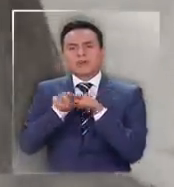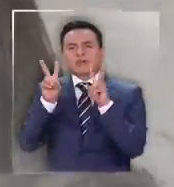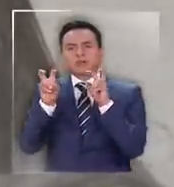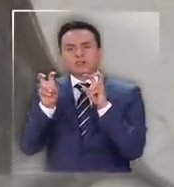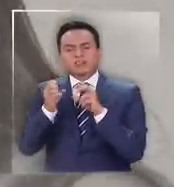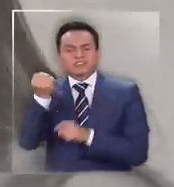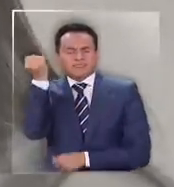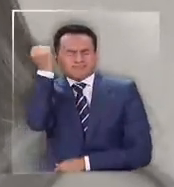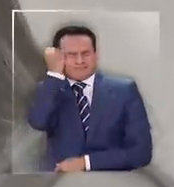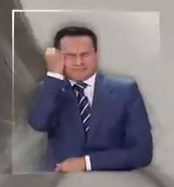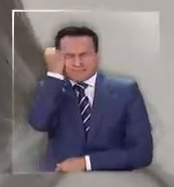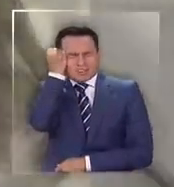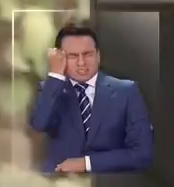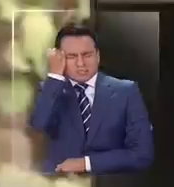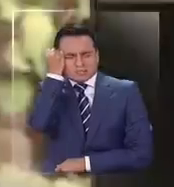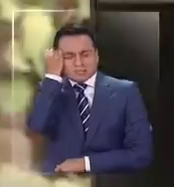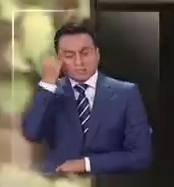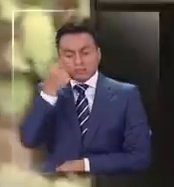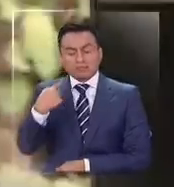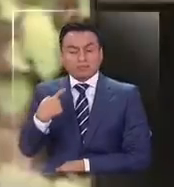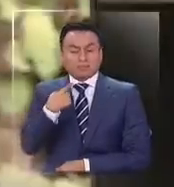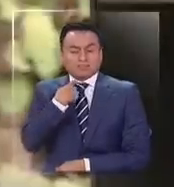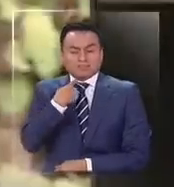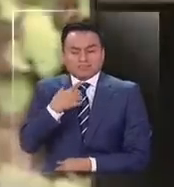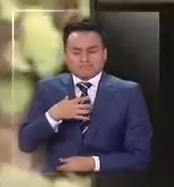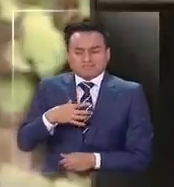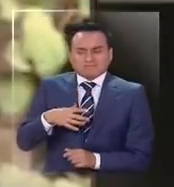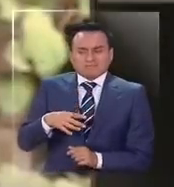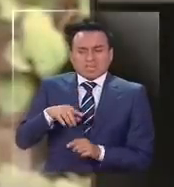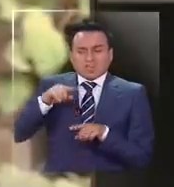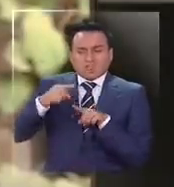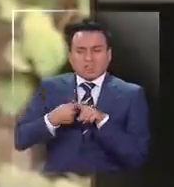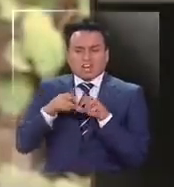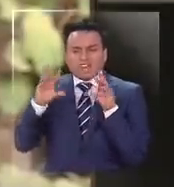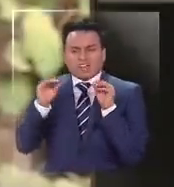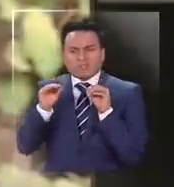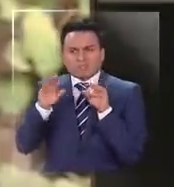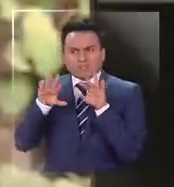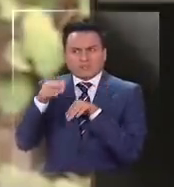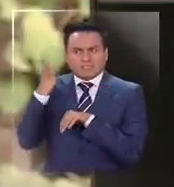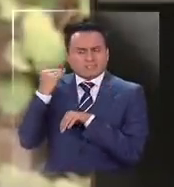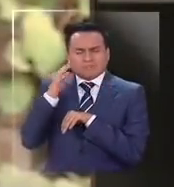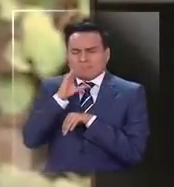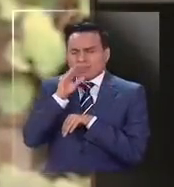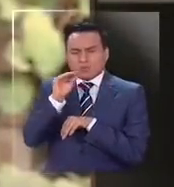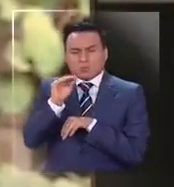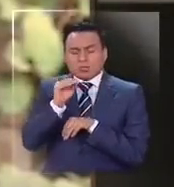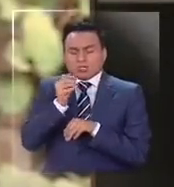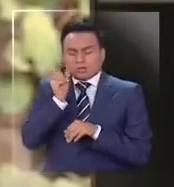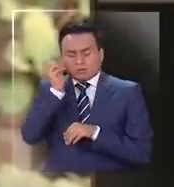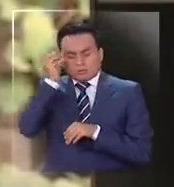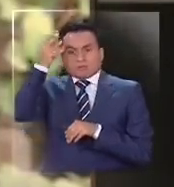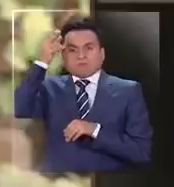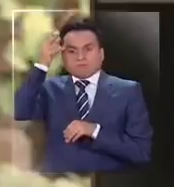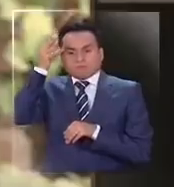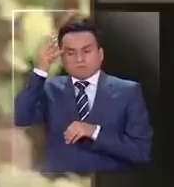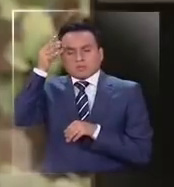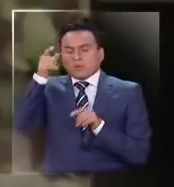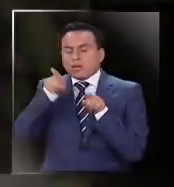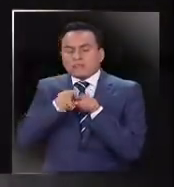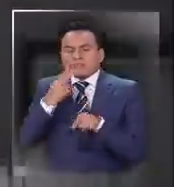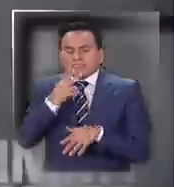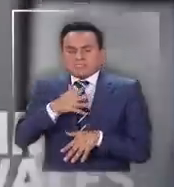consecuencias traumáticas por las cuales una víctima no quiere volver a hablar de lo que pasó porque cada vez que lo rememora es como